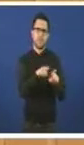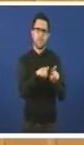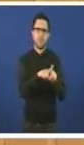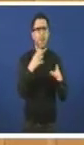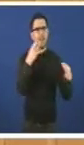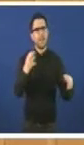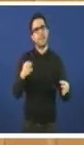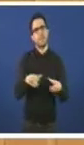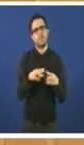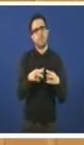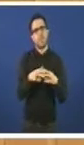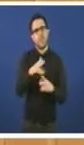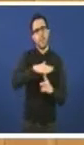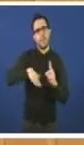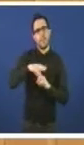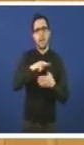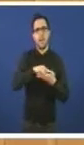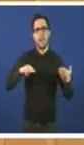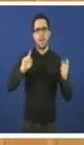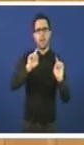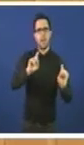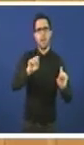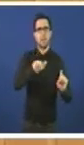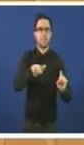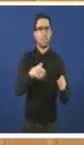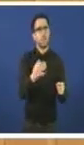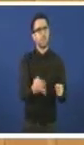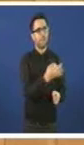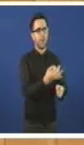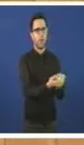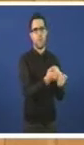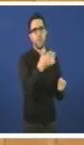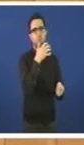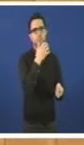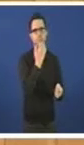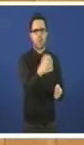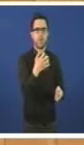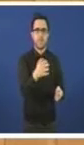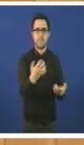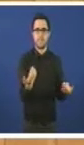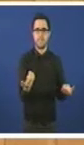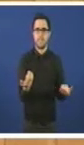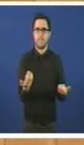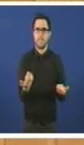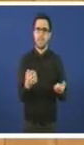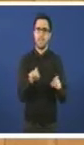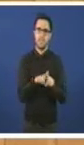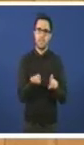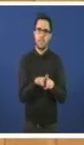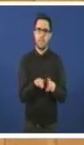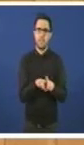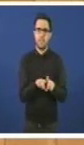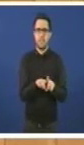impartía en galego en mire otra causa lo proyecto inicial también figuraba la circunstancia que luego hubo que modificar como